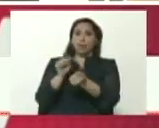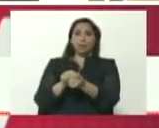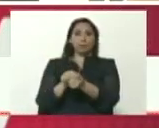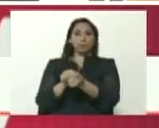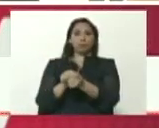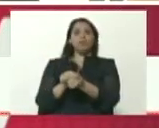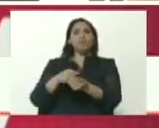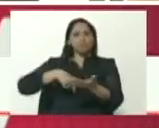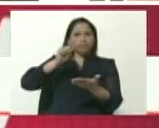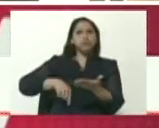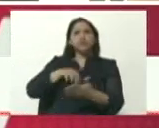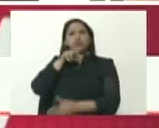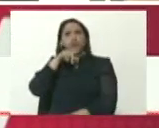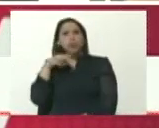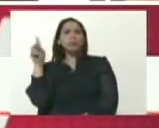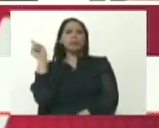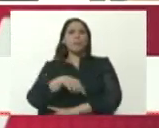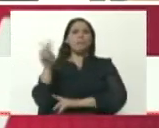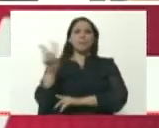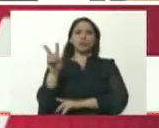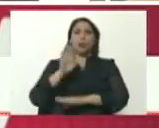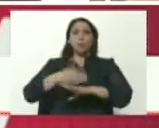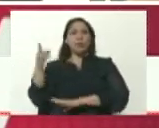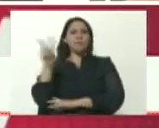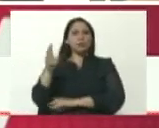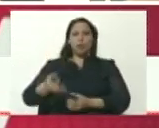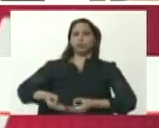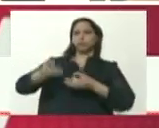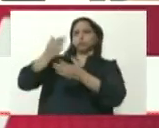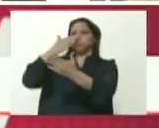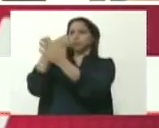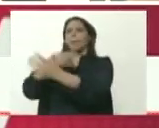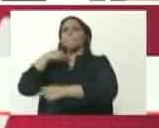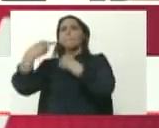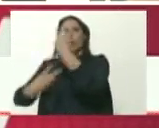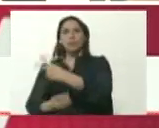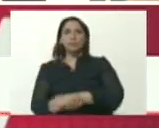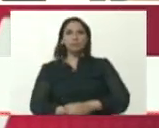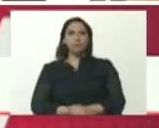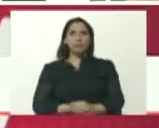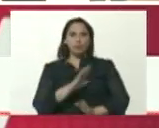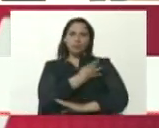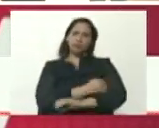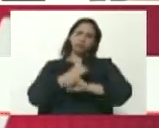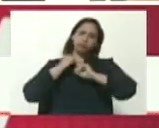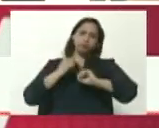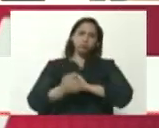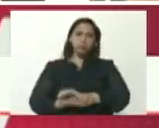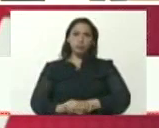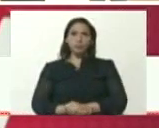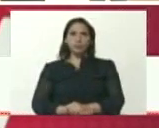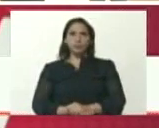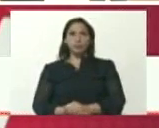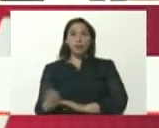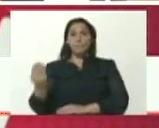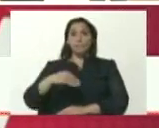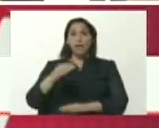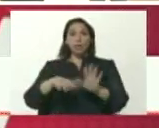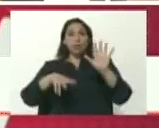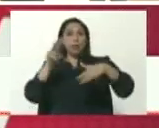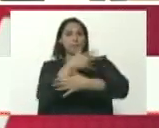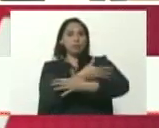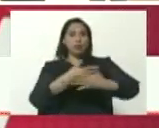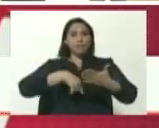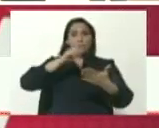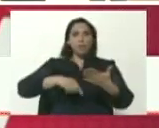las firmas y va a hablar Venezuela, porque Venezuela va a llevar su voz con mucha potencia. Más de 12 millones de firmas.